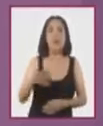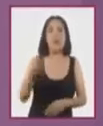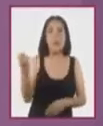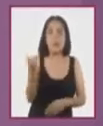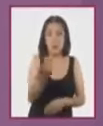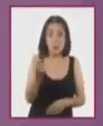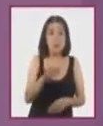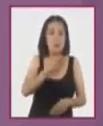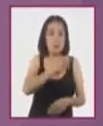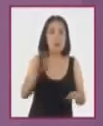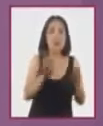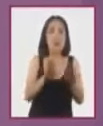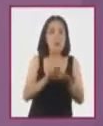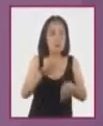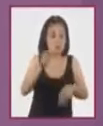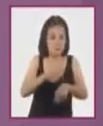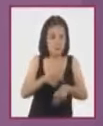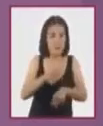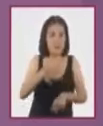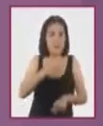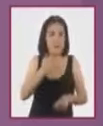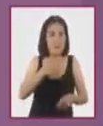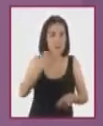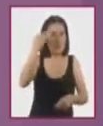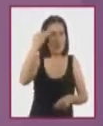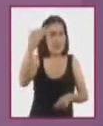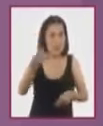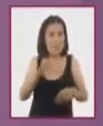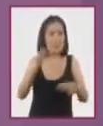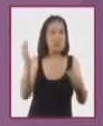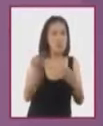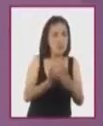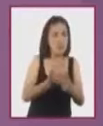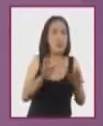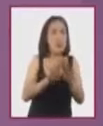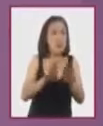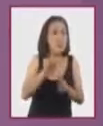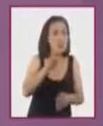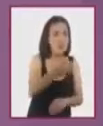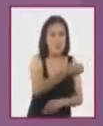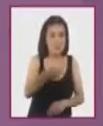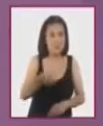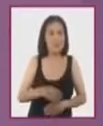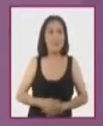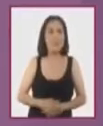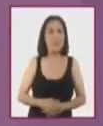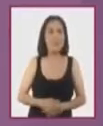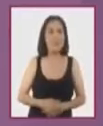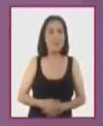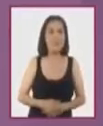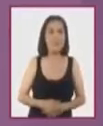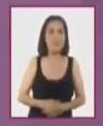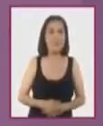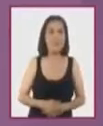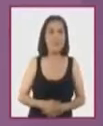se calculan dividiendo la distancia entre el tiempo mediante la siguiente expresión.